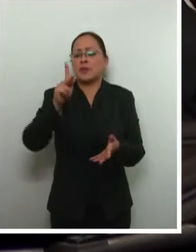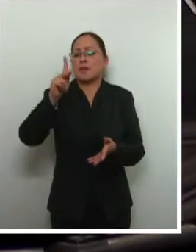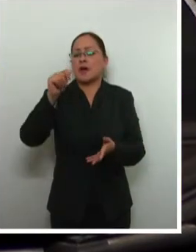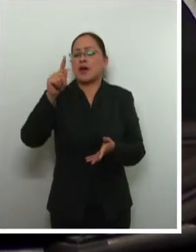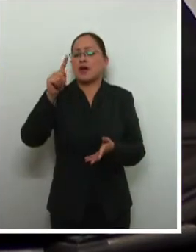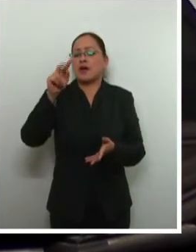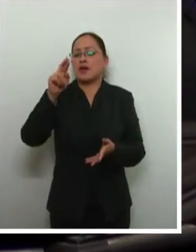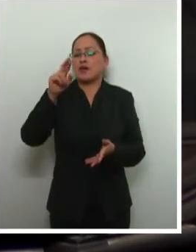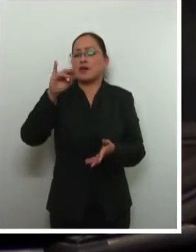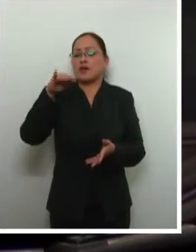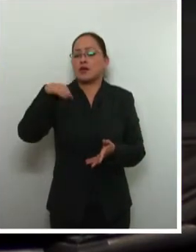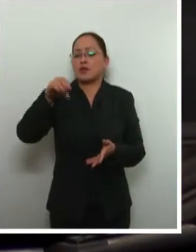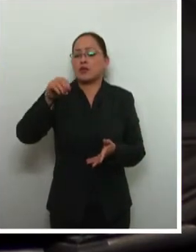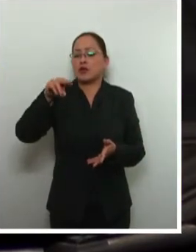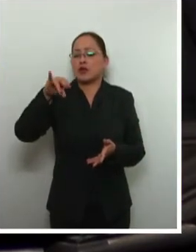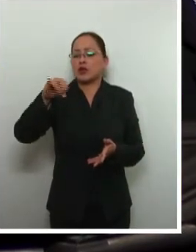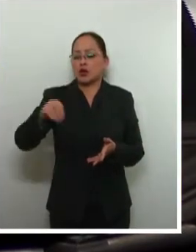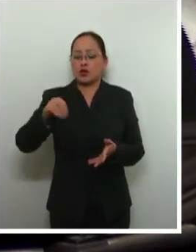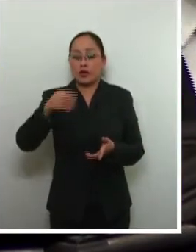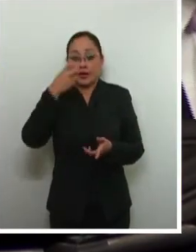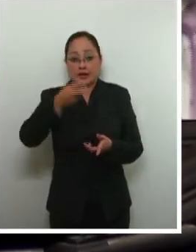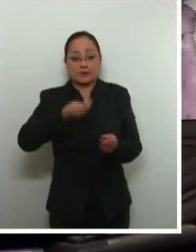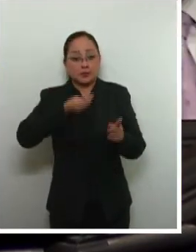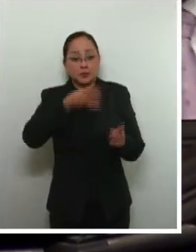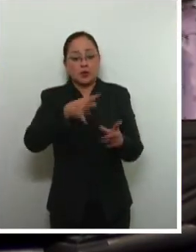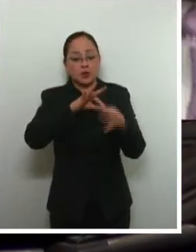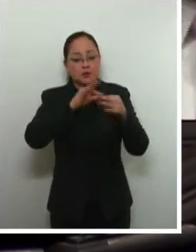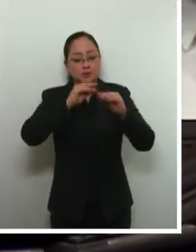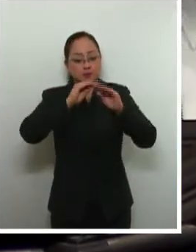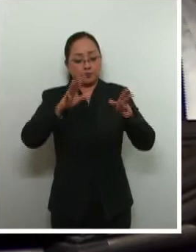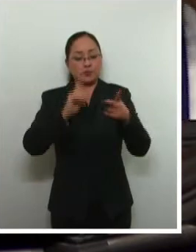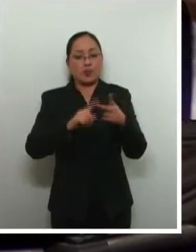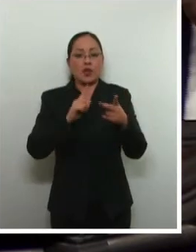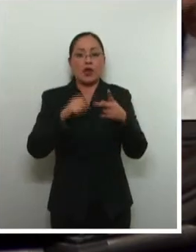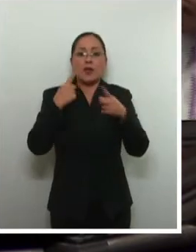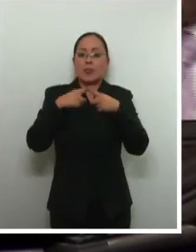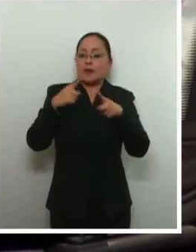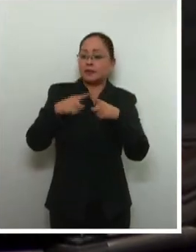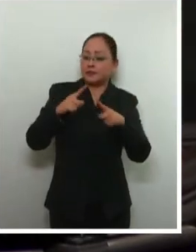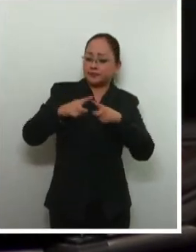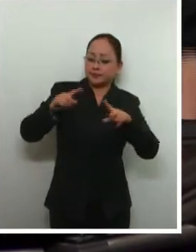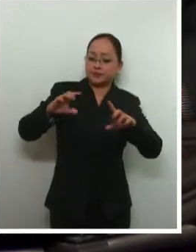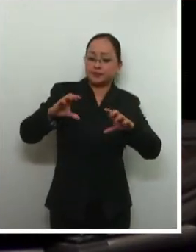patrimonio, lo mismo que a diferentes